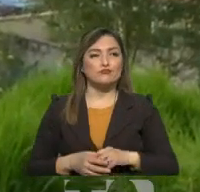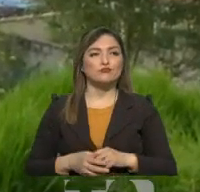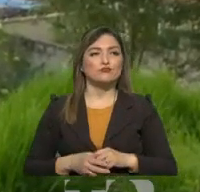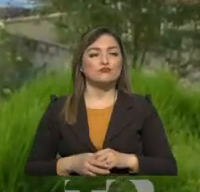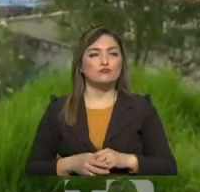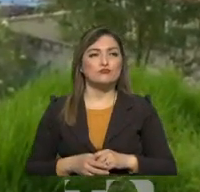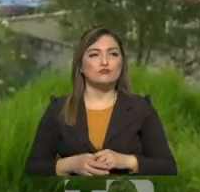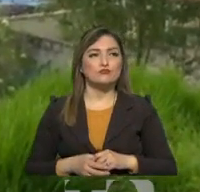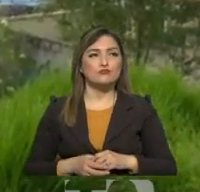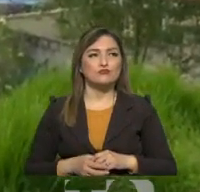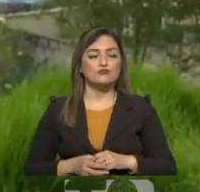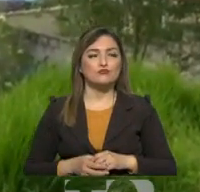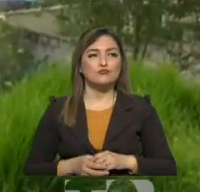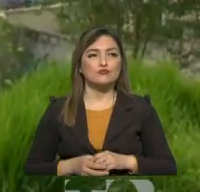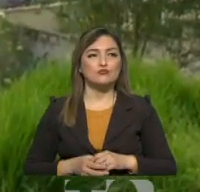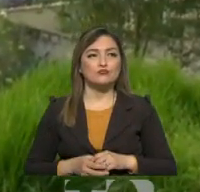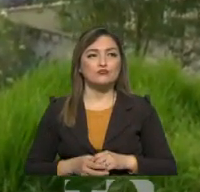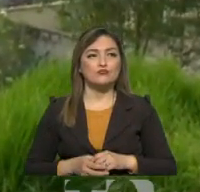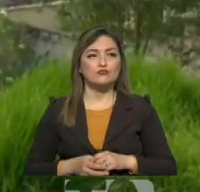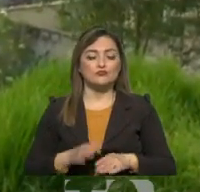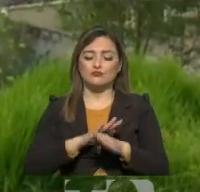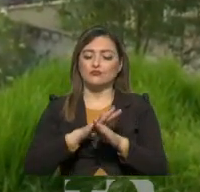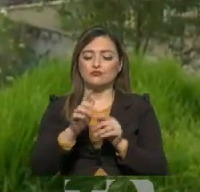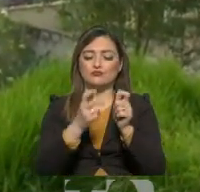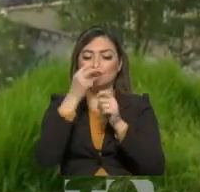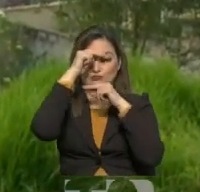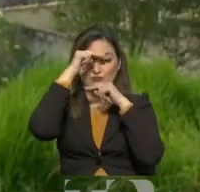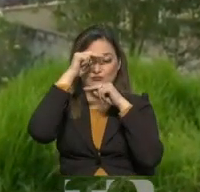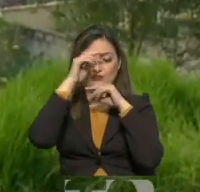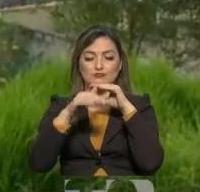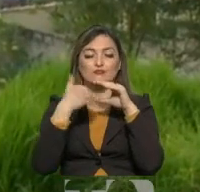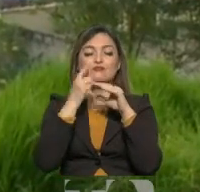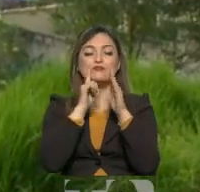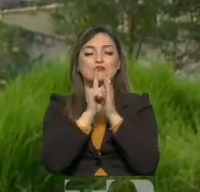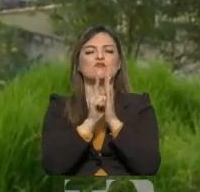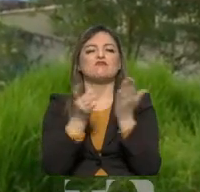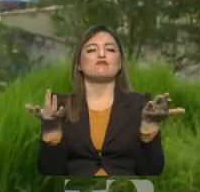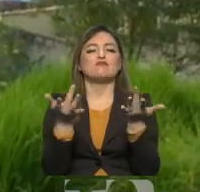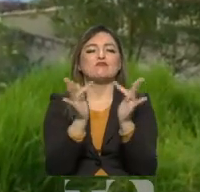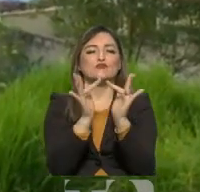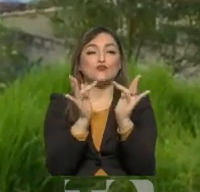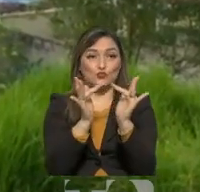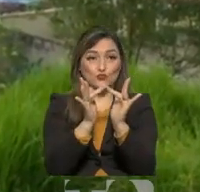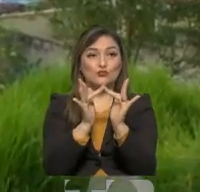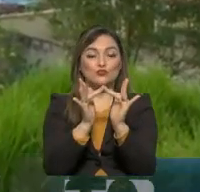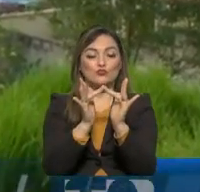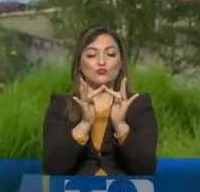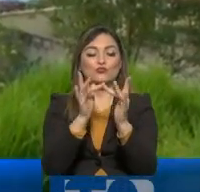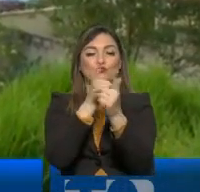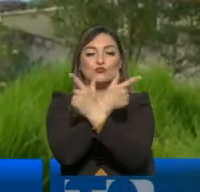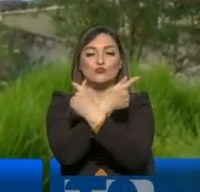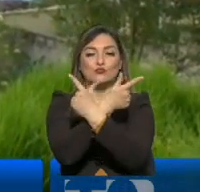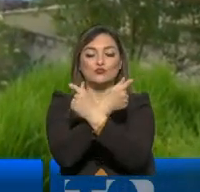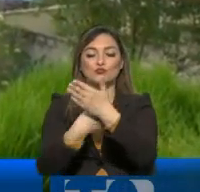pedido ciudadano que no es nuevo, pero también invitamos a nuestros televidentes a enviarnos sus denuncias a nuestras líneas de contacto. Nuestro Twitter e